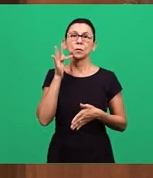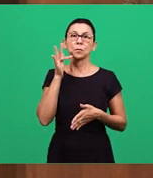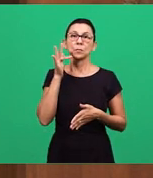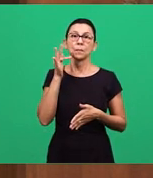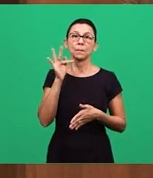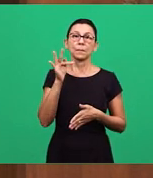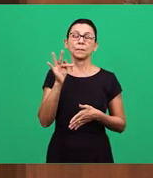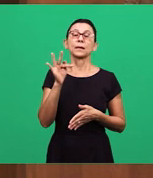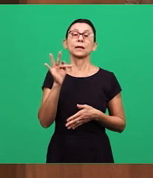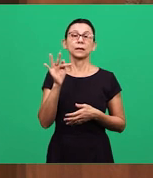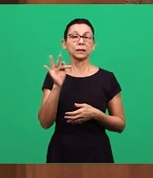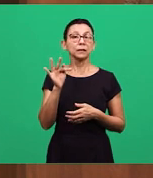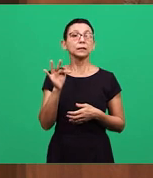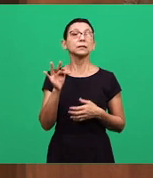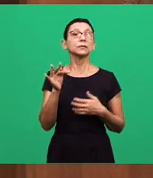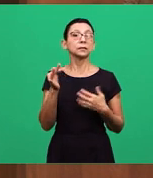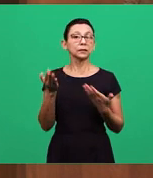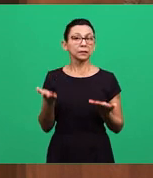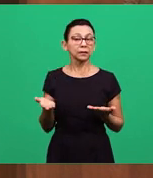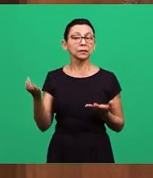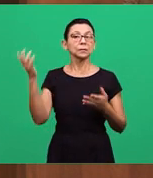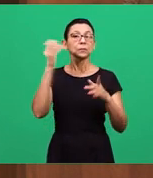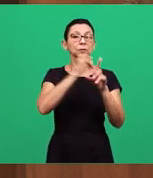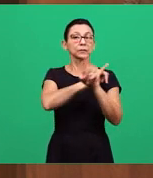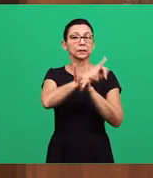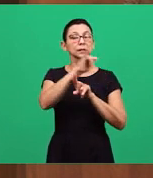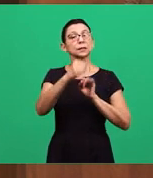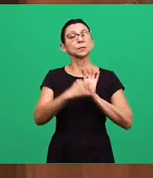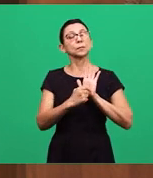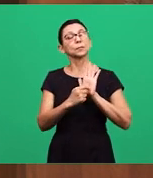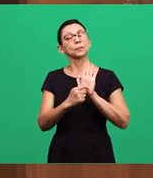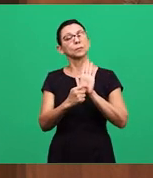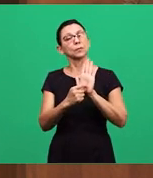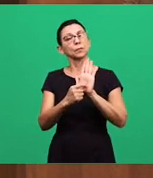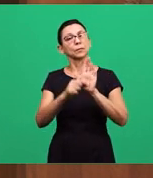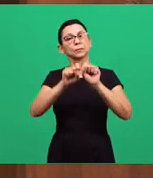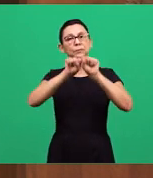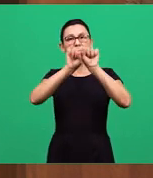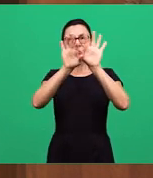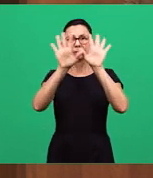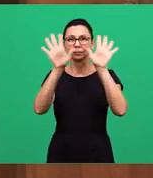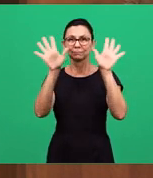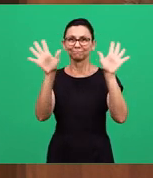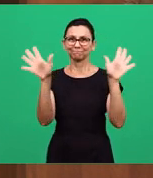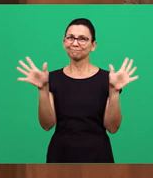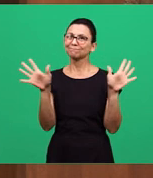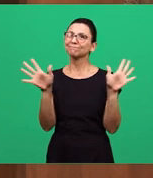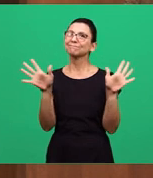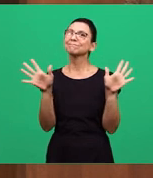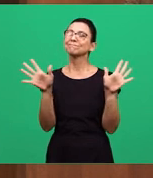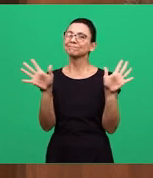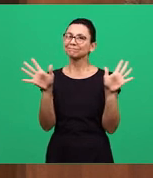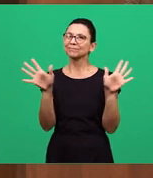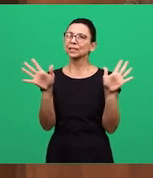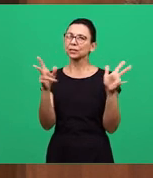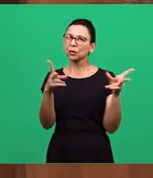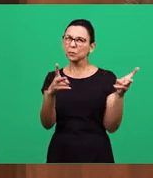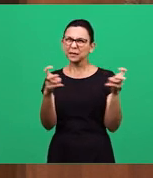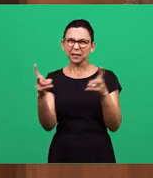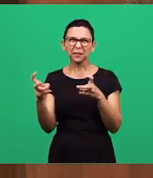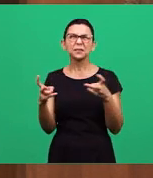pronto, o sea, donde las profecías apuntan claramente, con